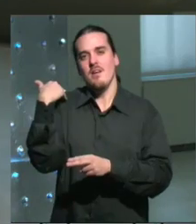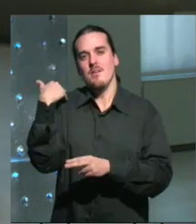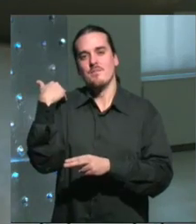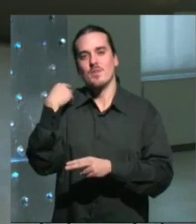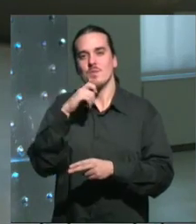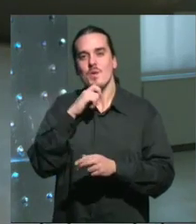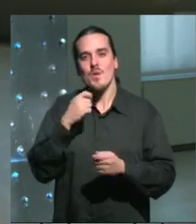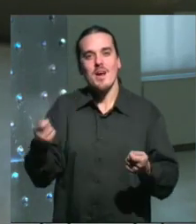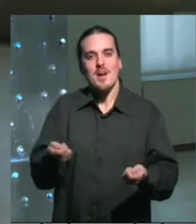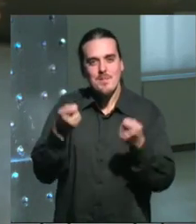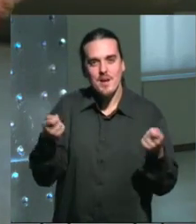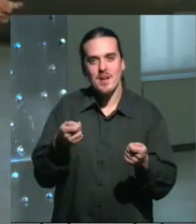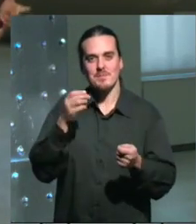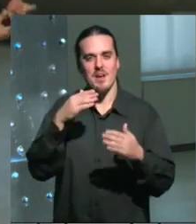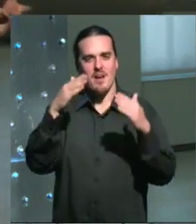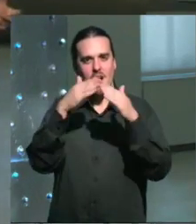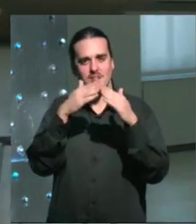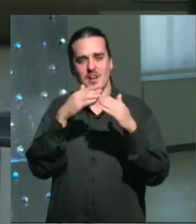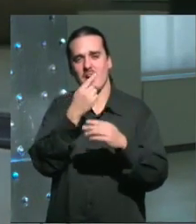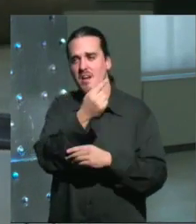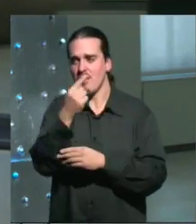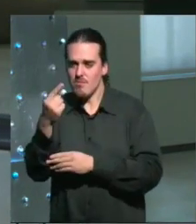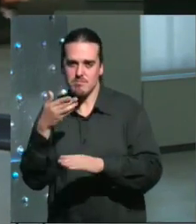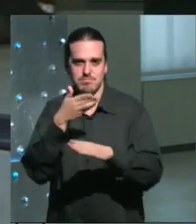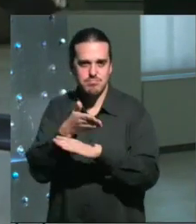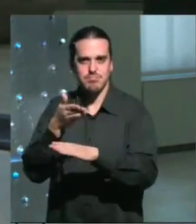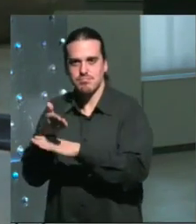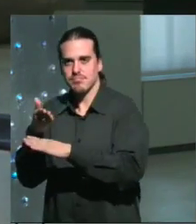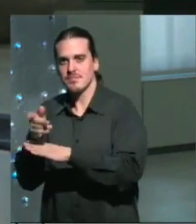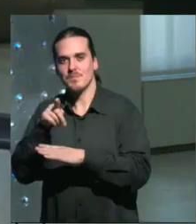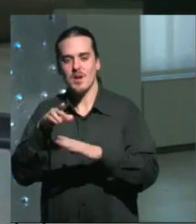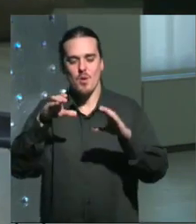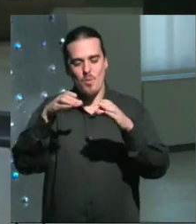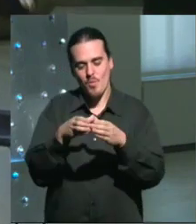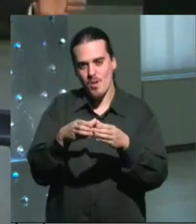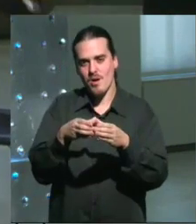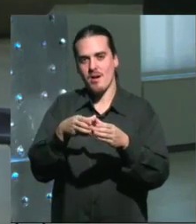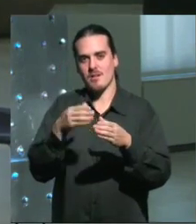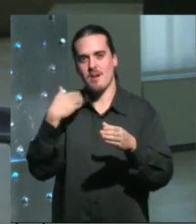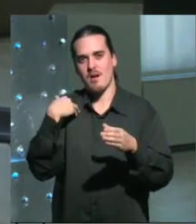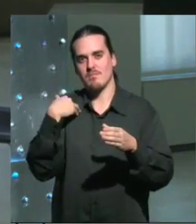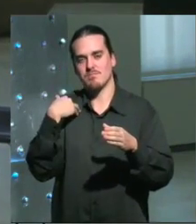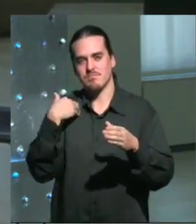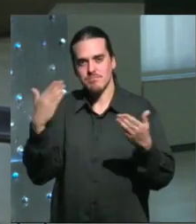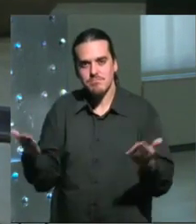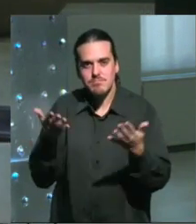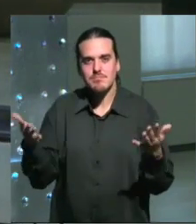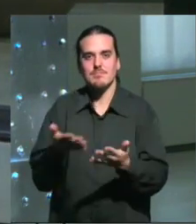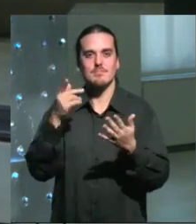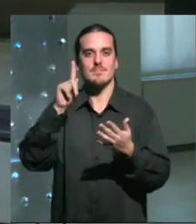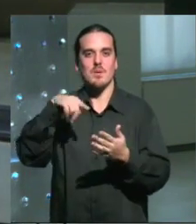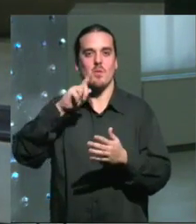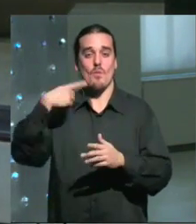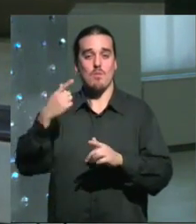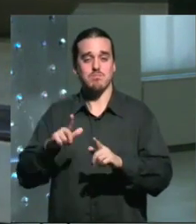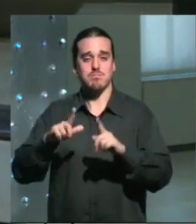iban casa por casa y pateaban una comunidad, y llegó un momento que aparece la televisión y la radio y pasan inmediatamente a hacer campaña principalmente en